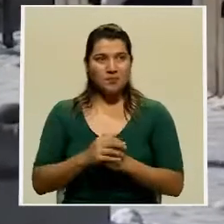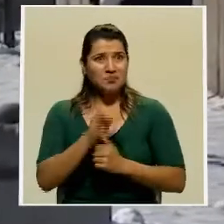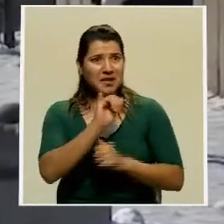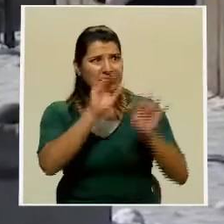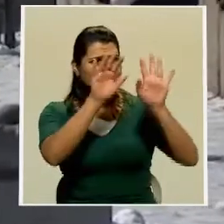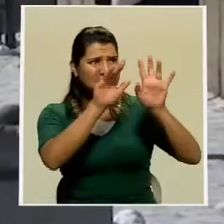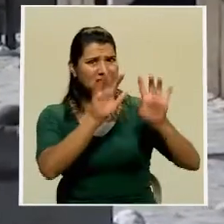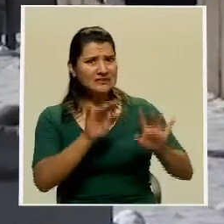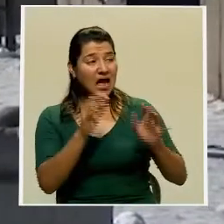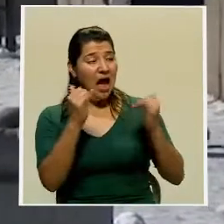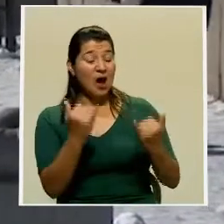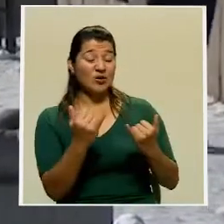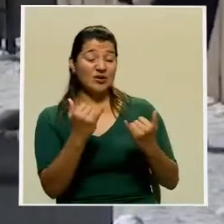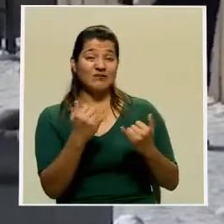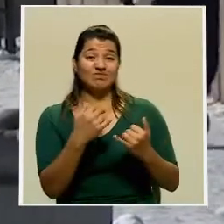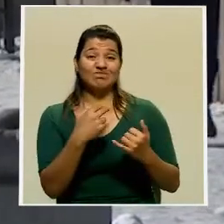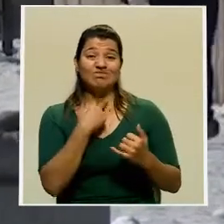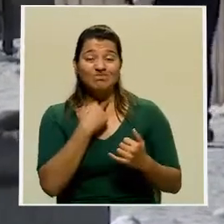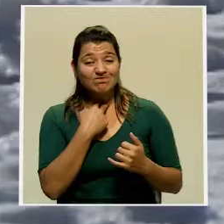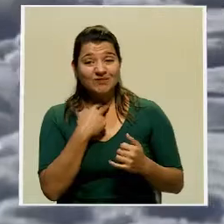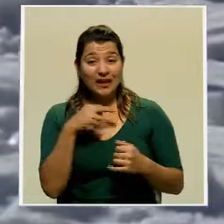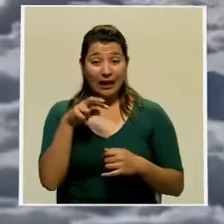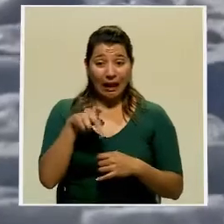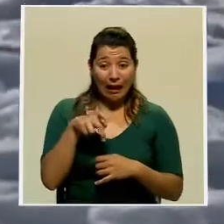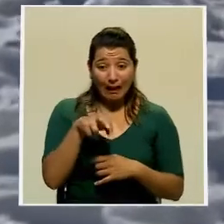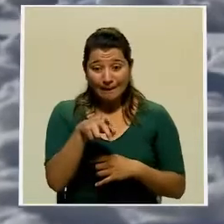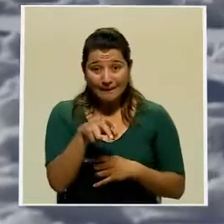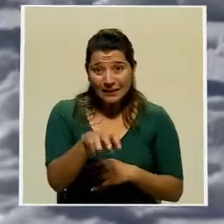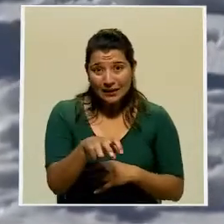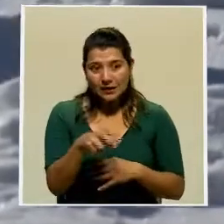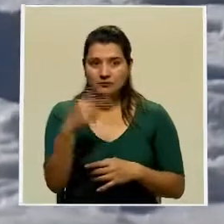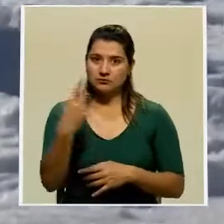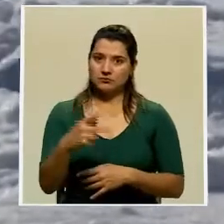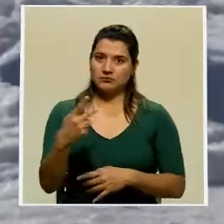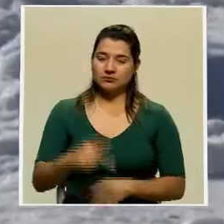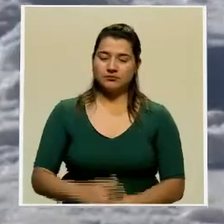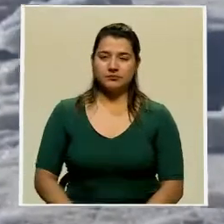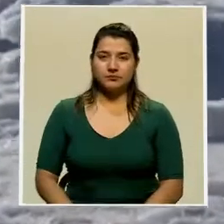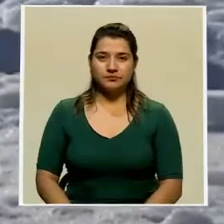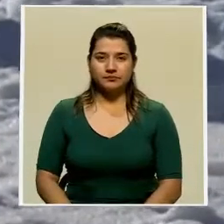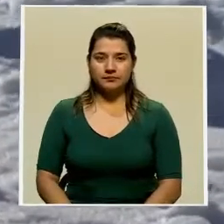convertido ahora en un engorro y caminar sobre el hielo en un auténtico peligro.